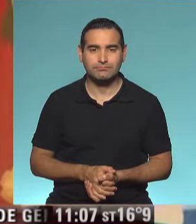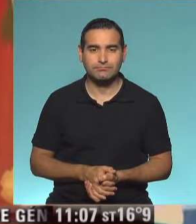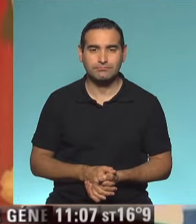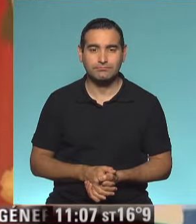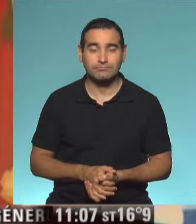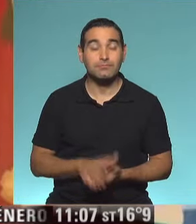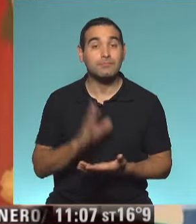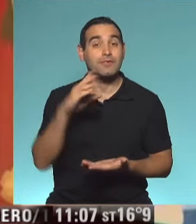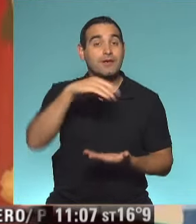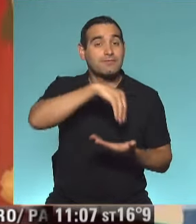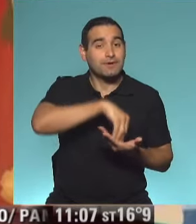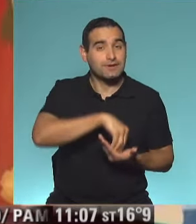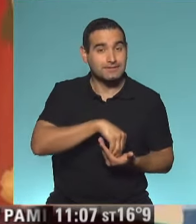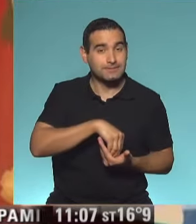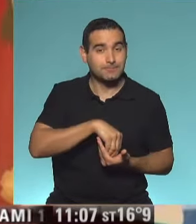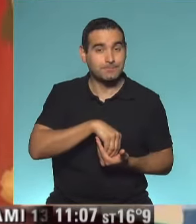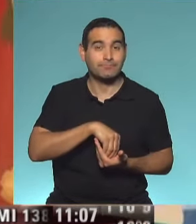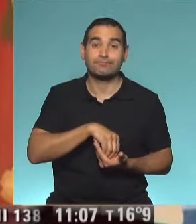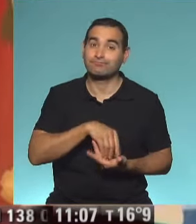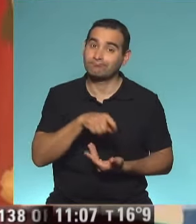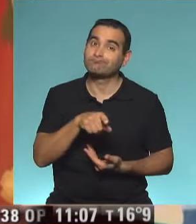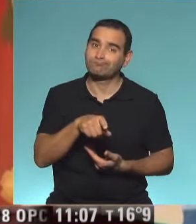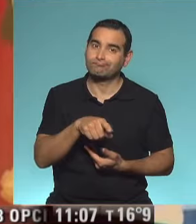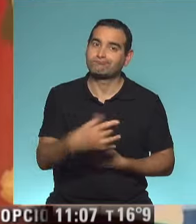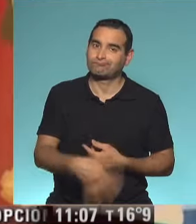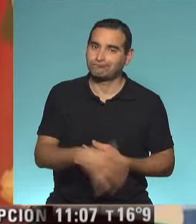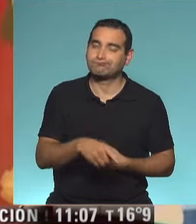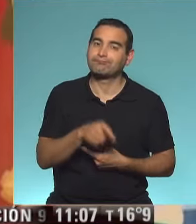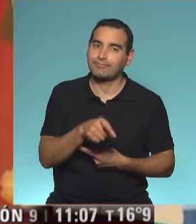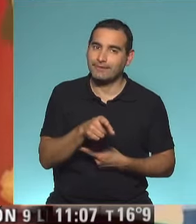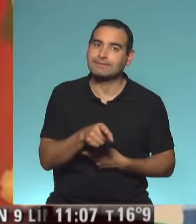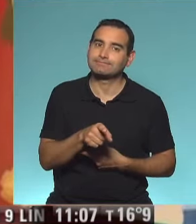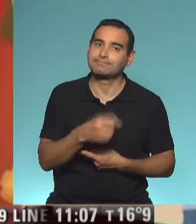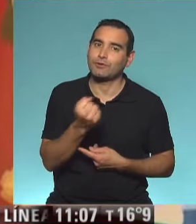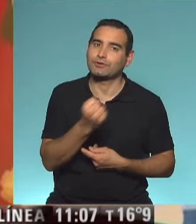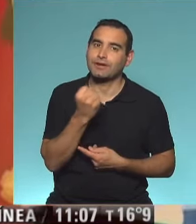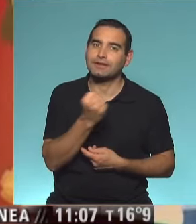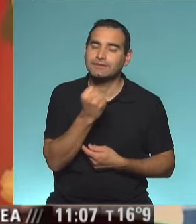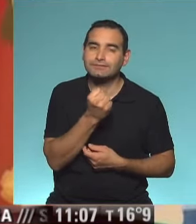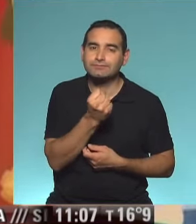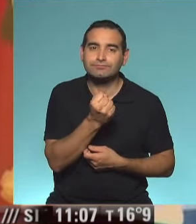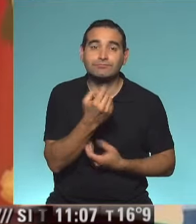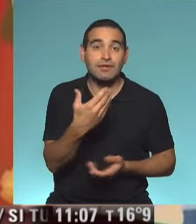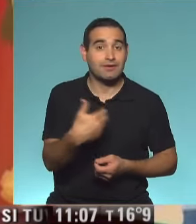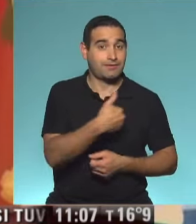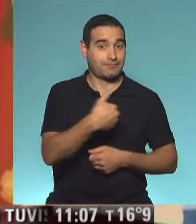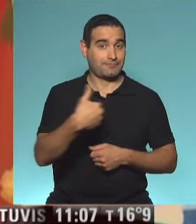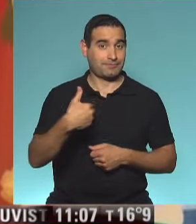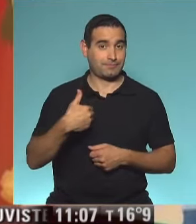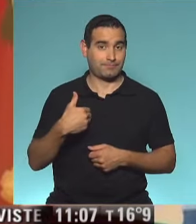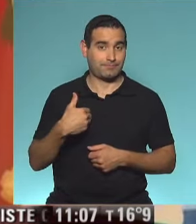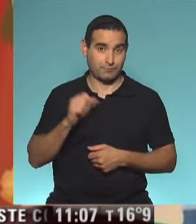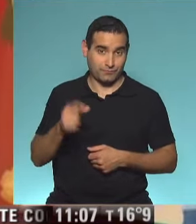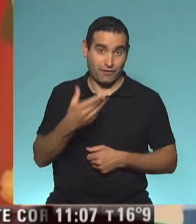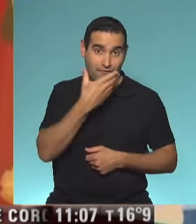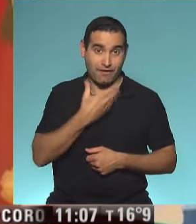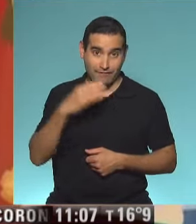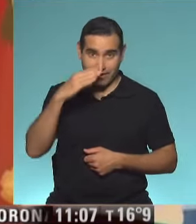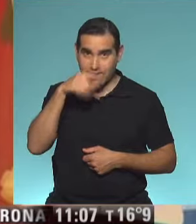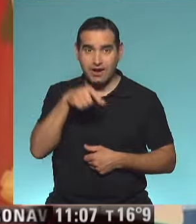Pero además, y este es el asunto que importa, la señora Barba Negra